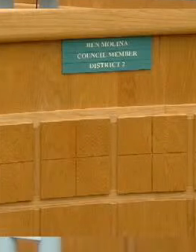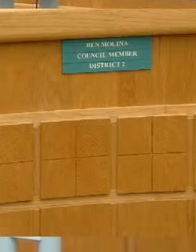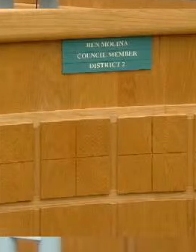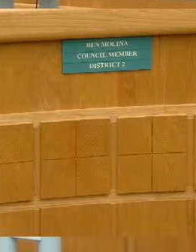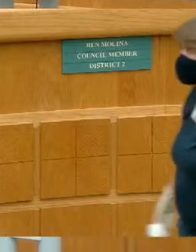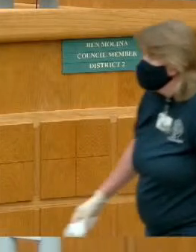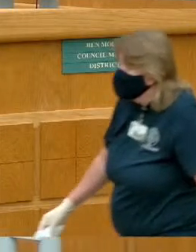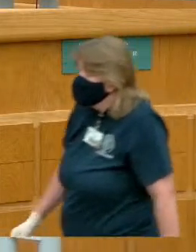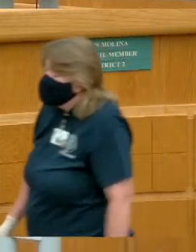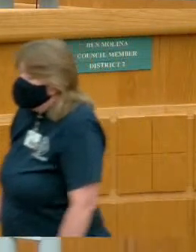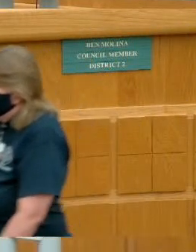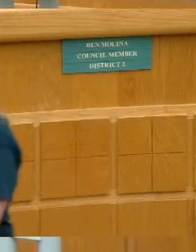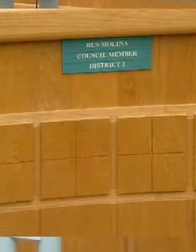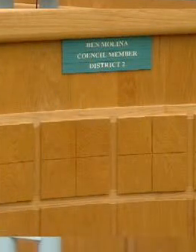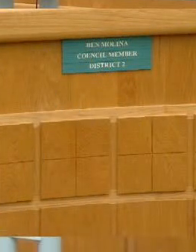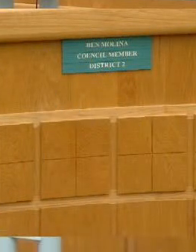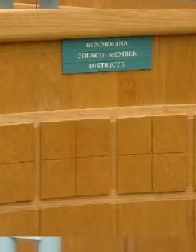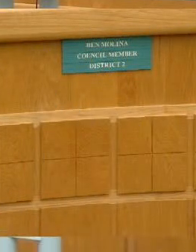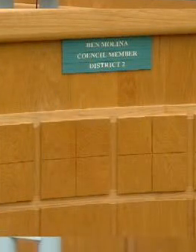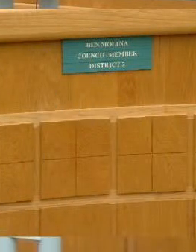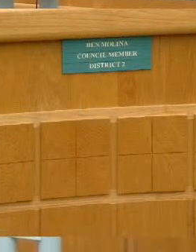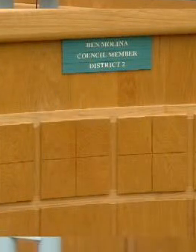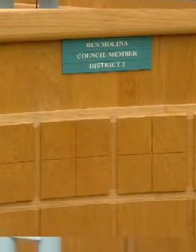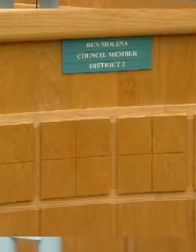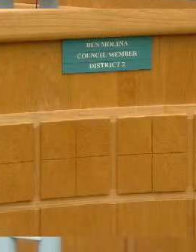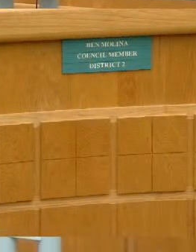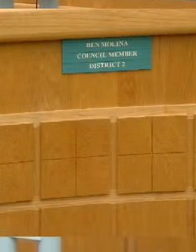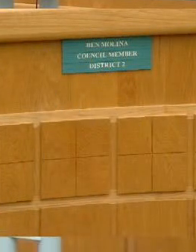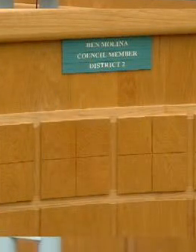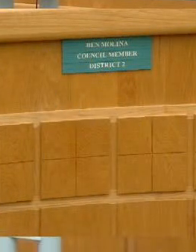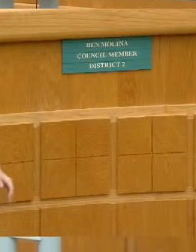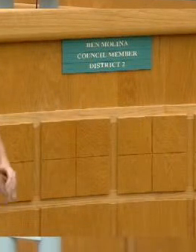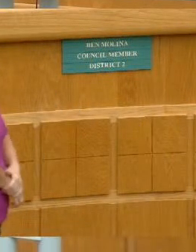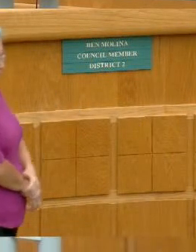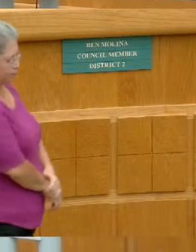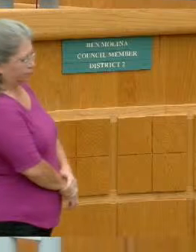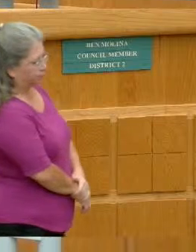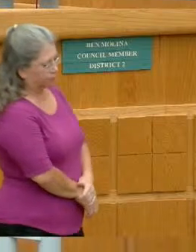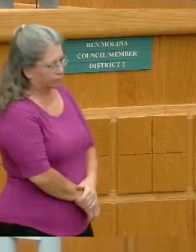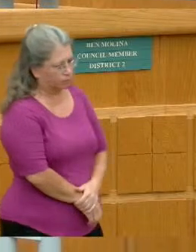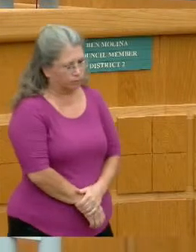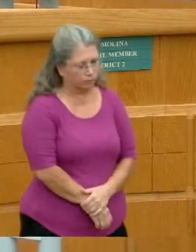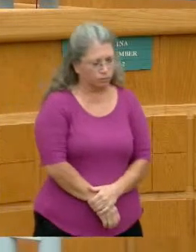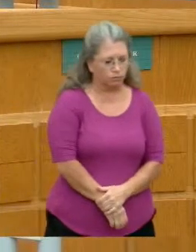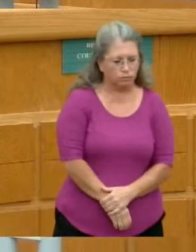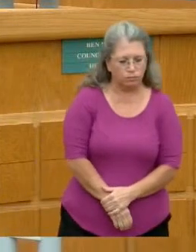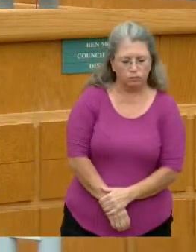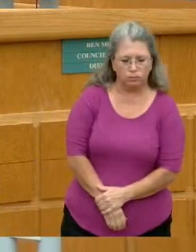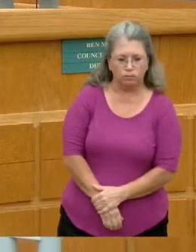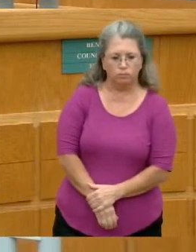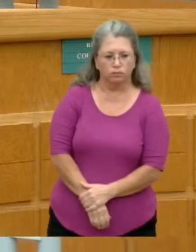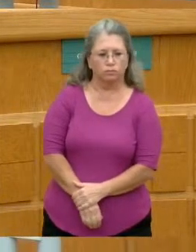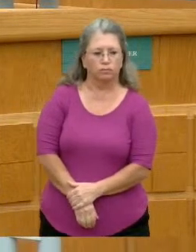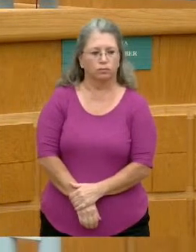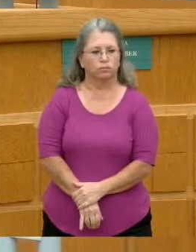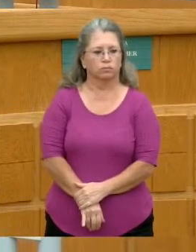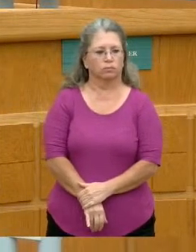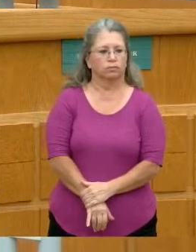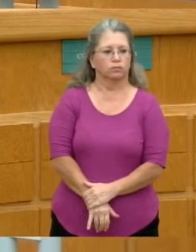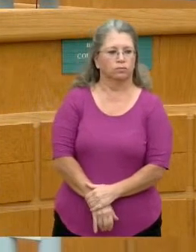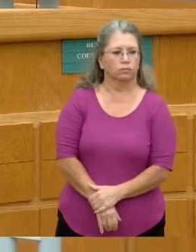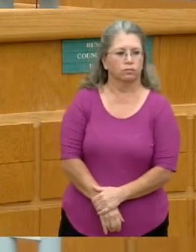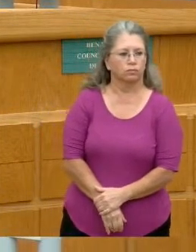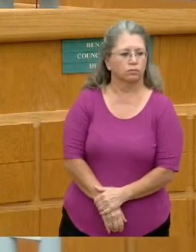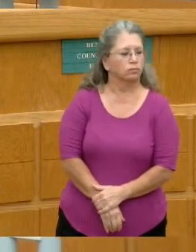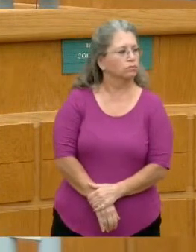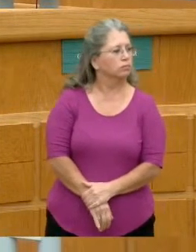públicas. Le pido que haga de su parte y las use para poder disminuir el creciente número de casos positivos. En cuanto a los juegos pirotécnicos,